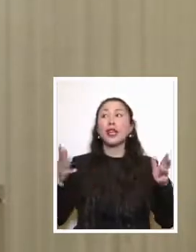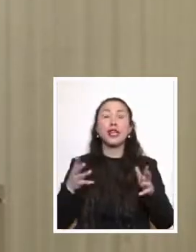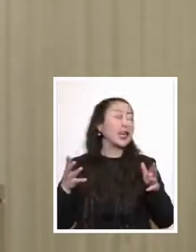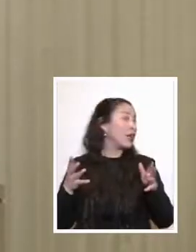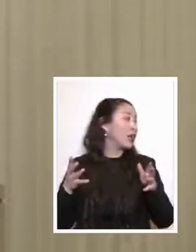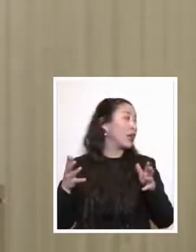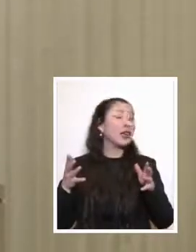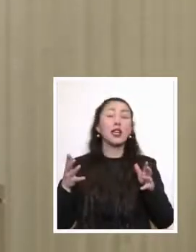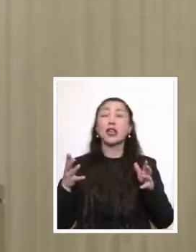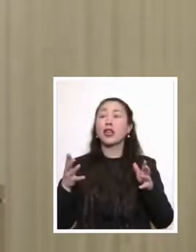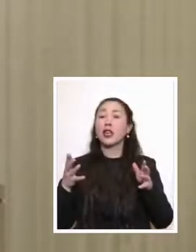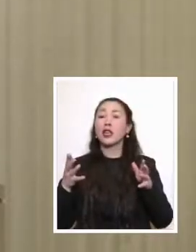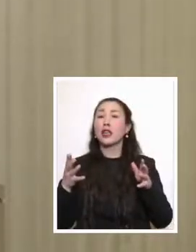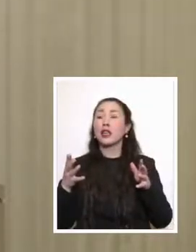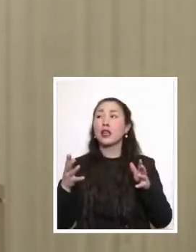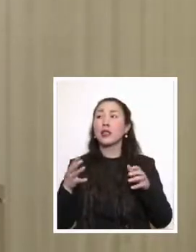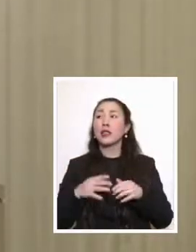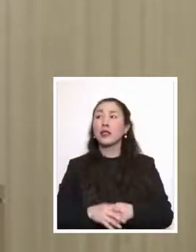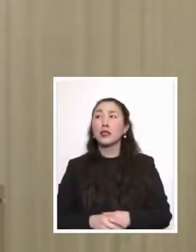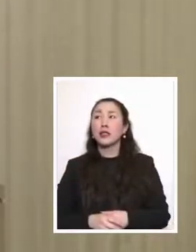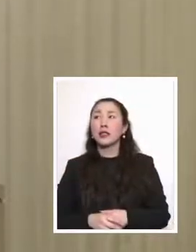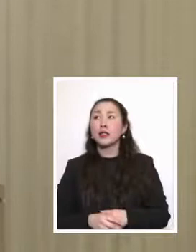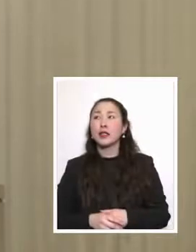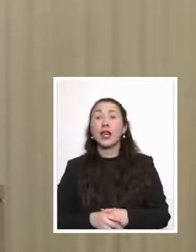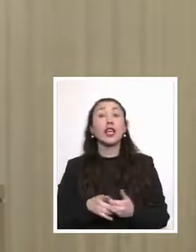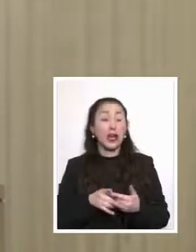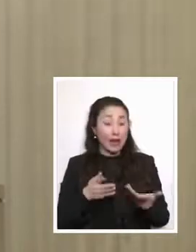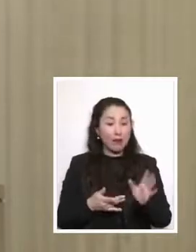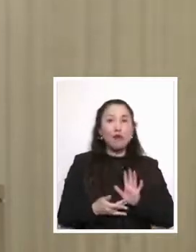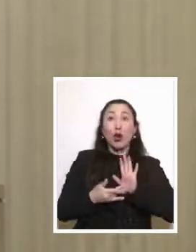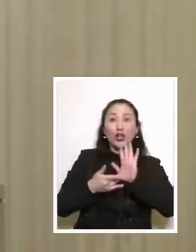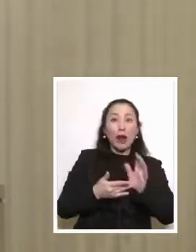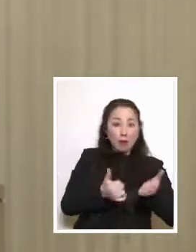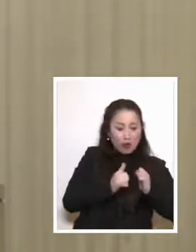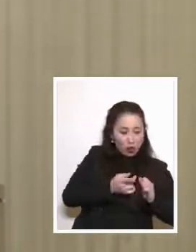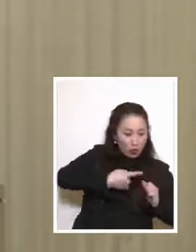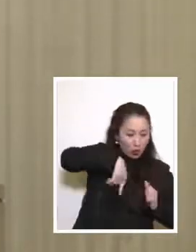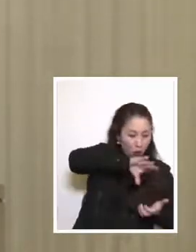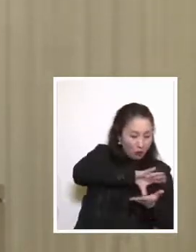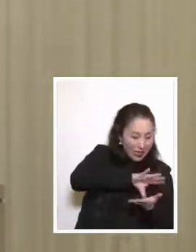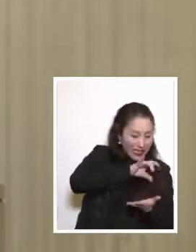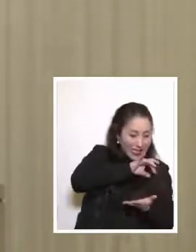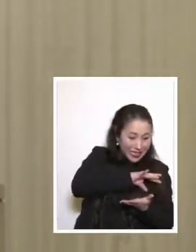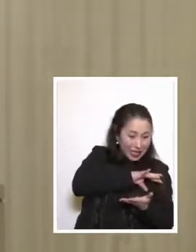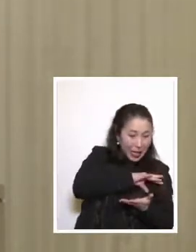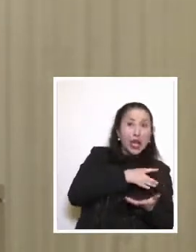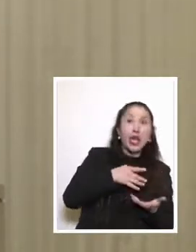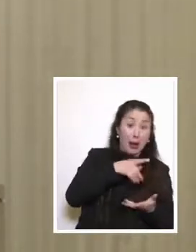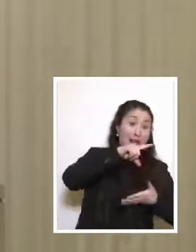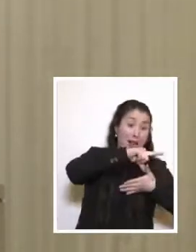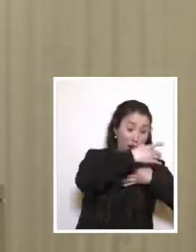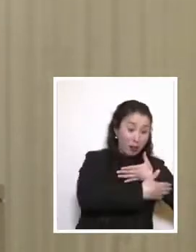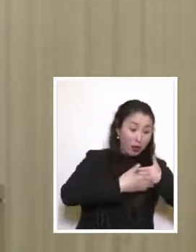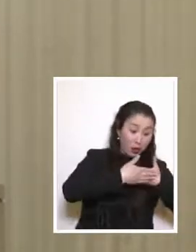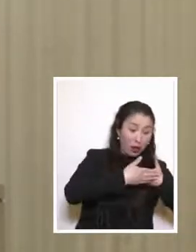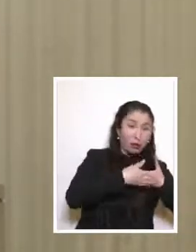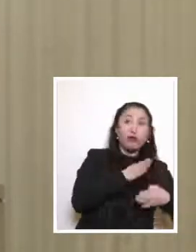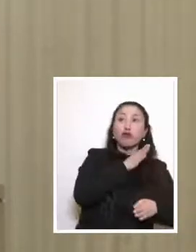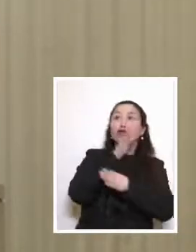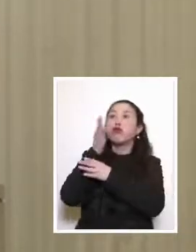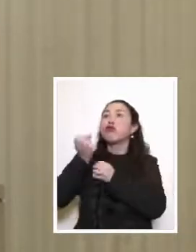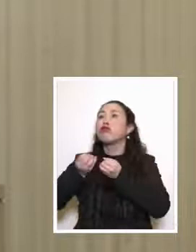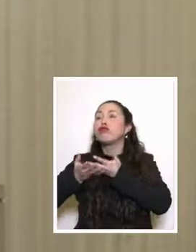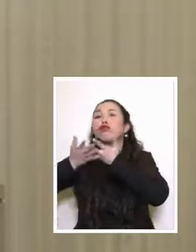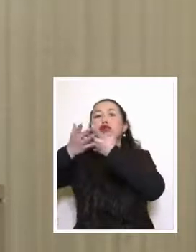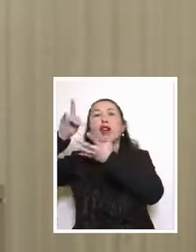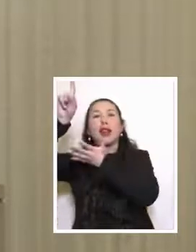retos y llevar en este caso, ¿no?, los retos de Chile y de nuestra región a Naciones Unidas y poder ahí entre